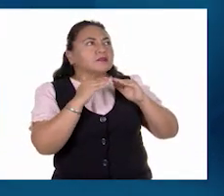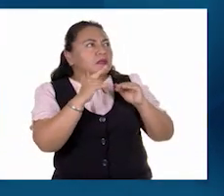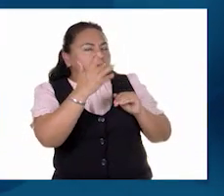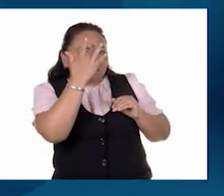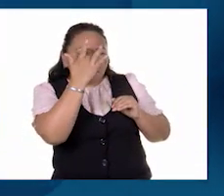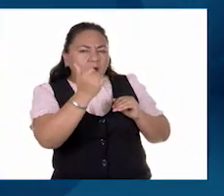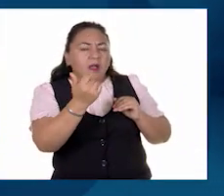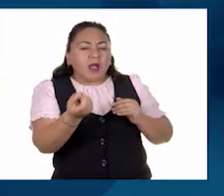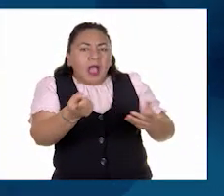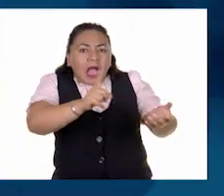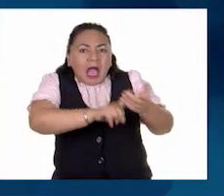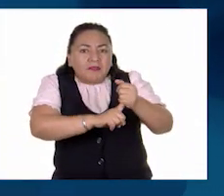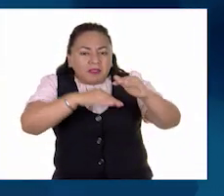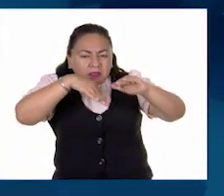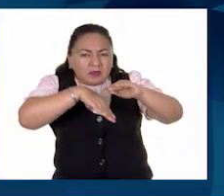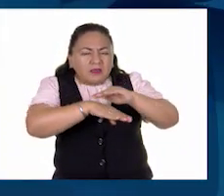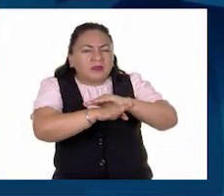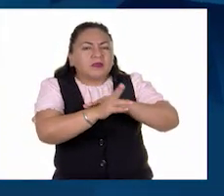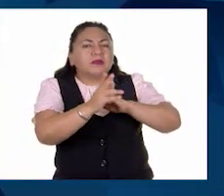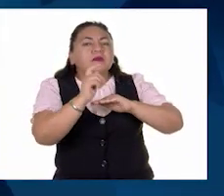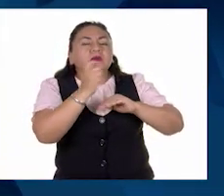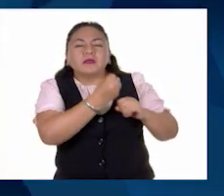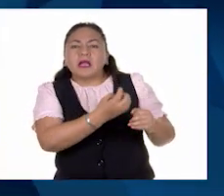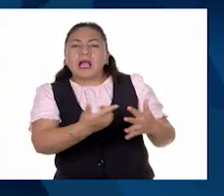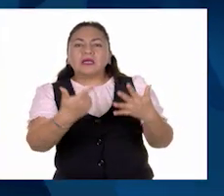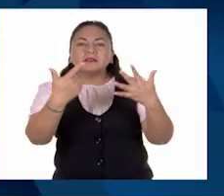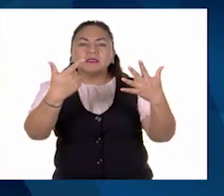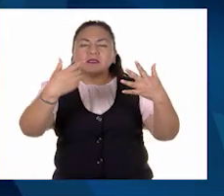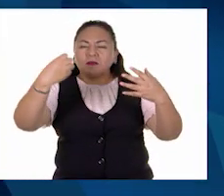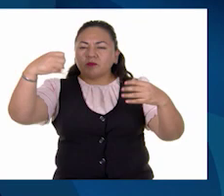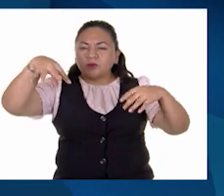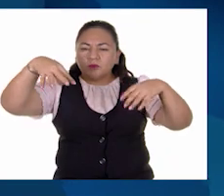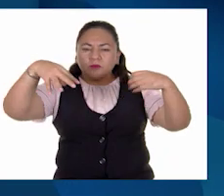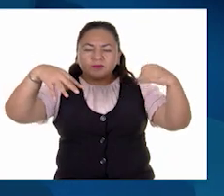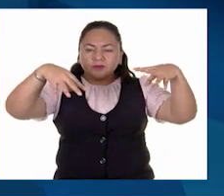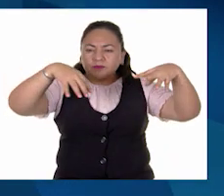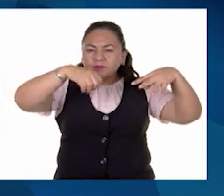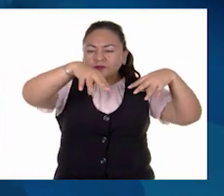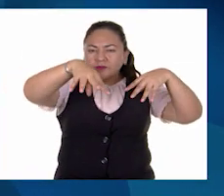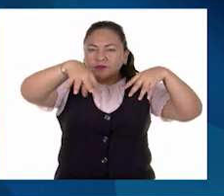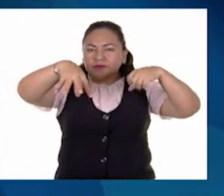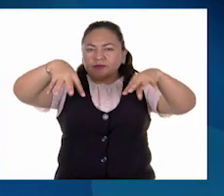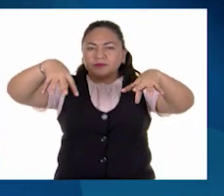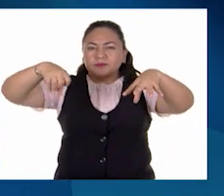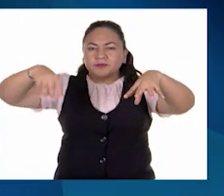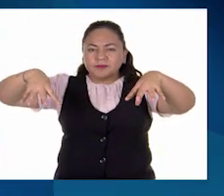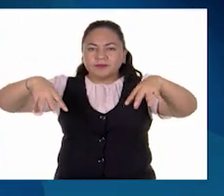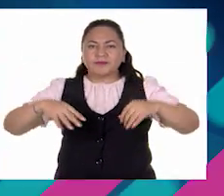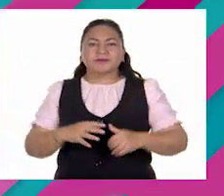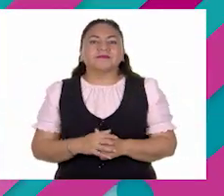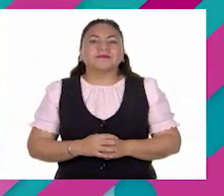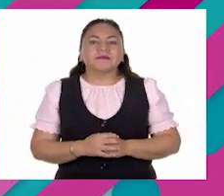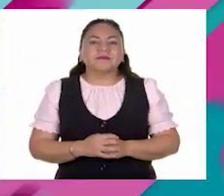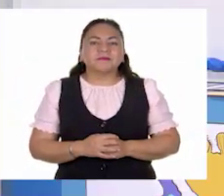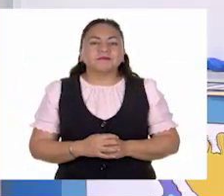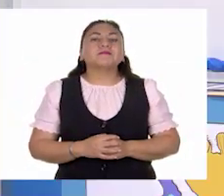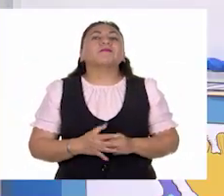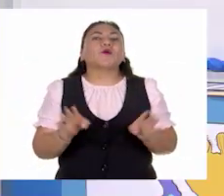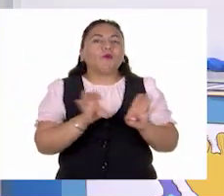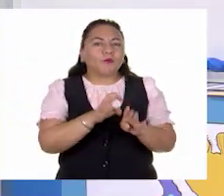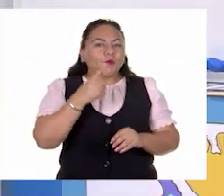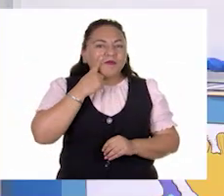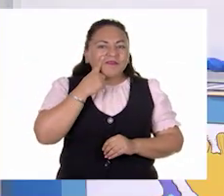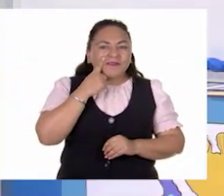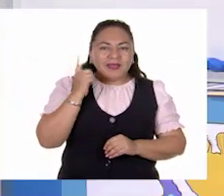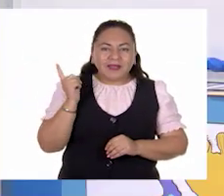solo laten adentro dulcemente 7 lámparas. ¡Wow! ¡Qué bonito! ¿Qué les ha parecido este